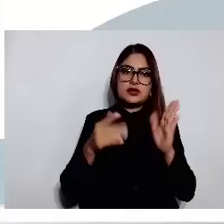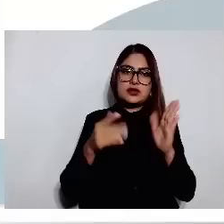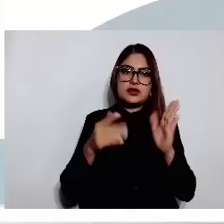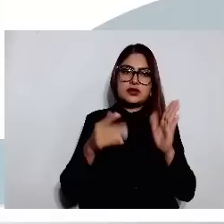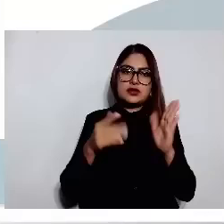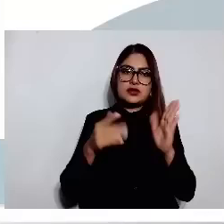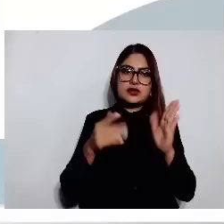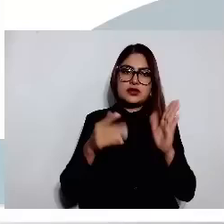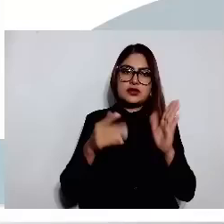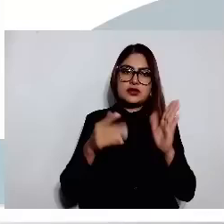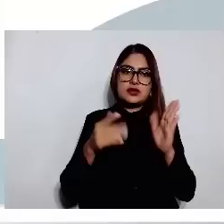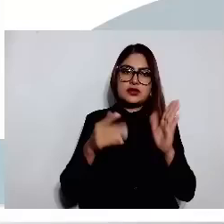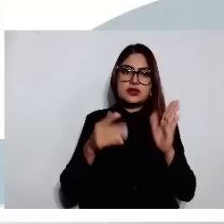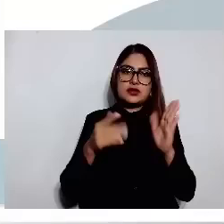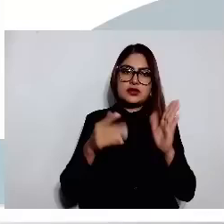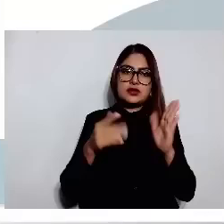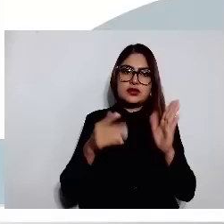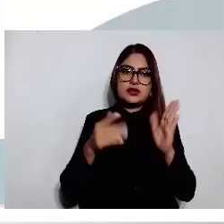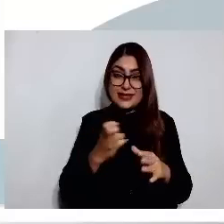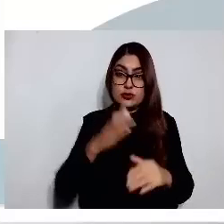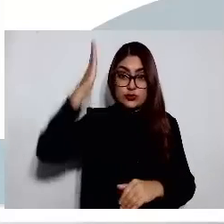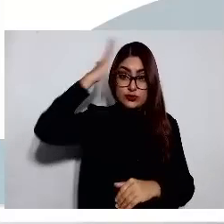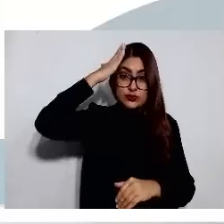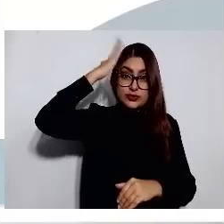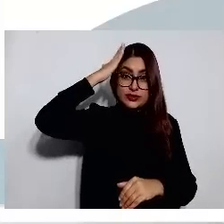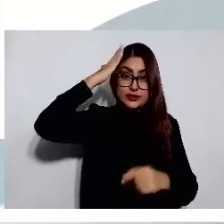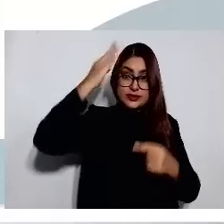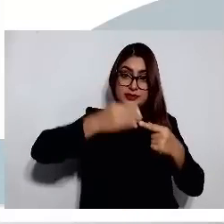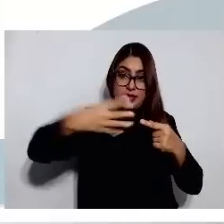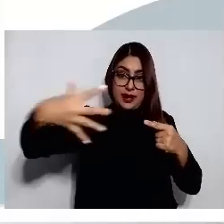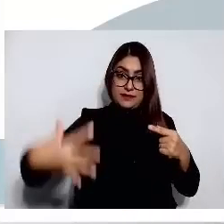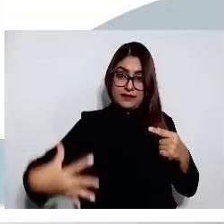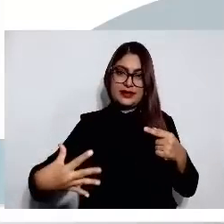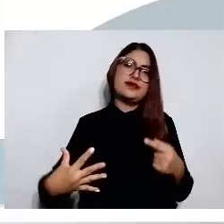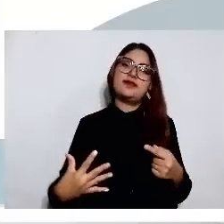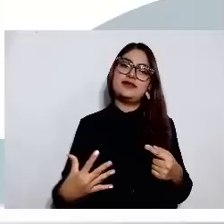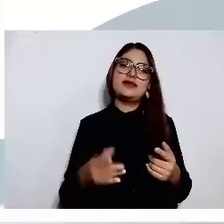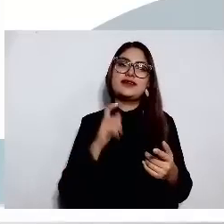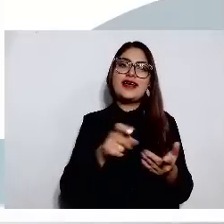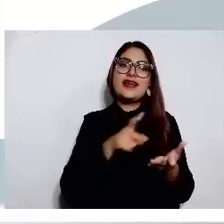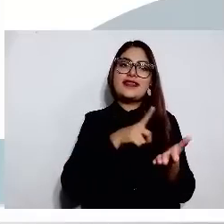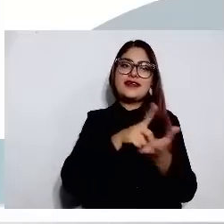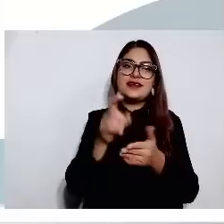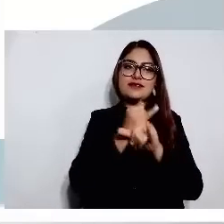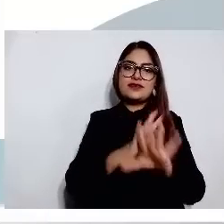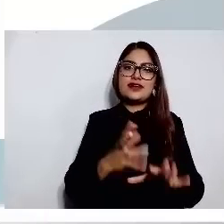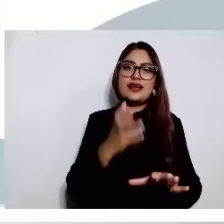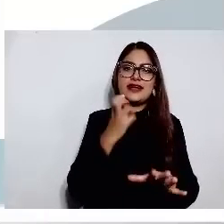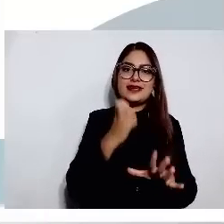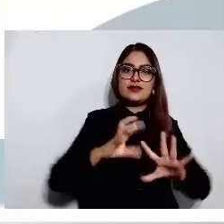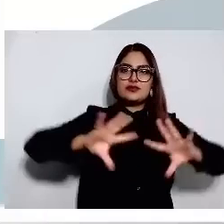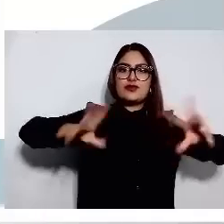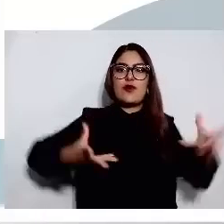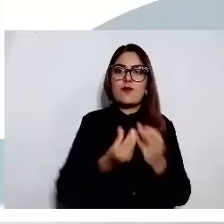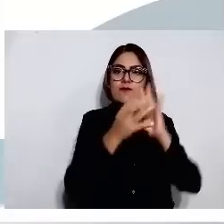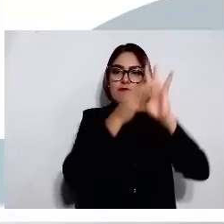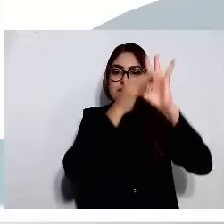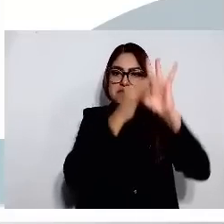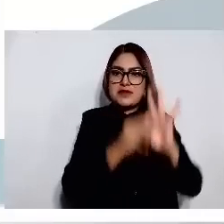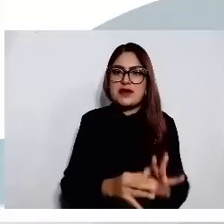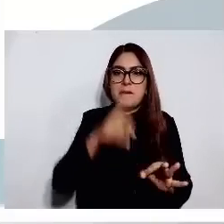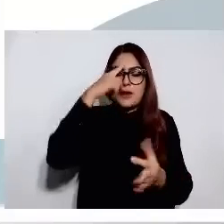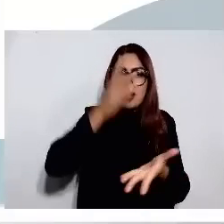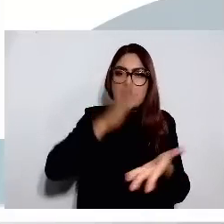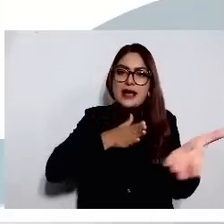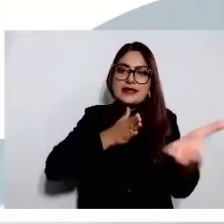sino más bien la transparencia vinculada al derecho de acceso a la información la vemos como un derecho transversal al acceso a la justicia. Y